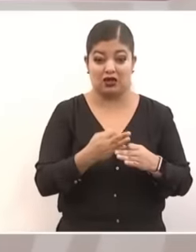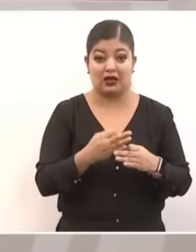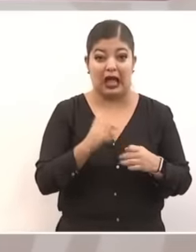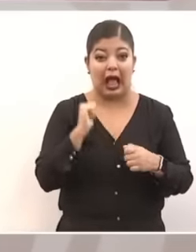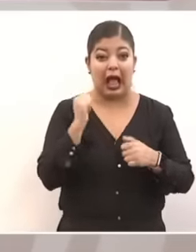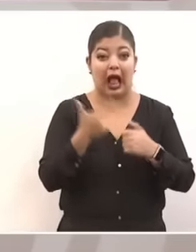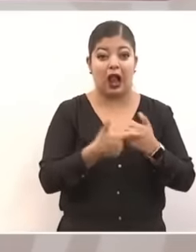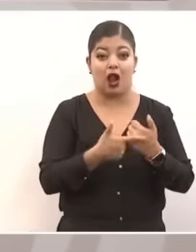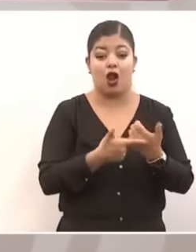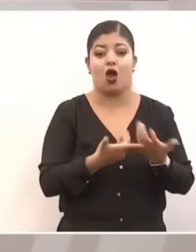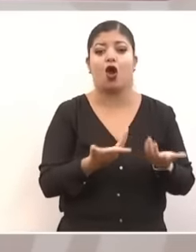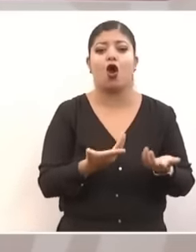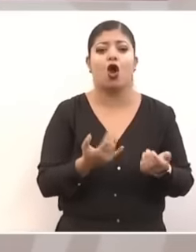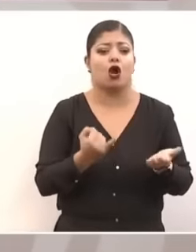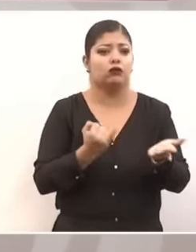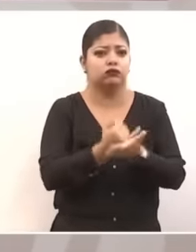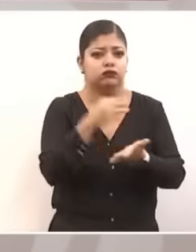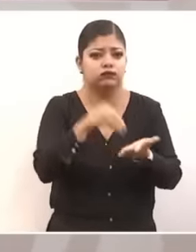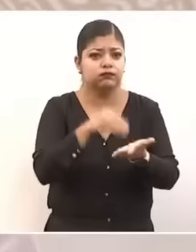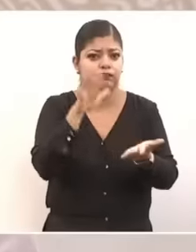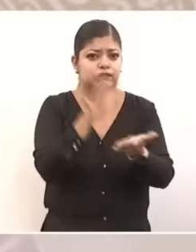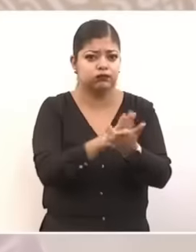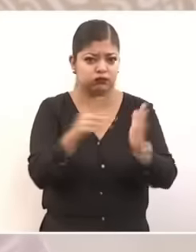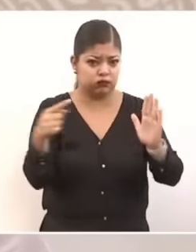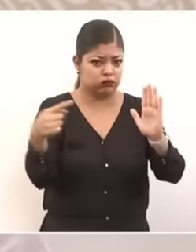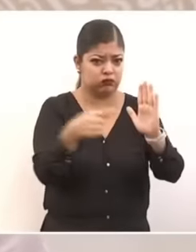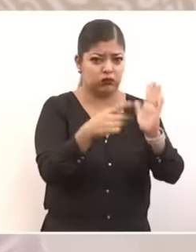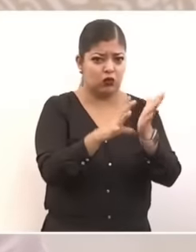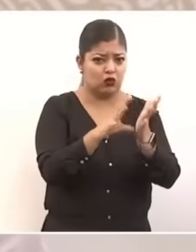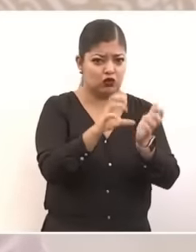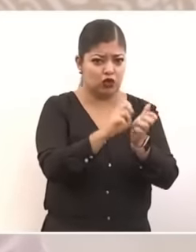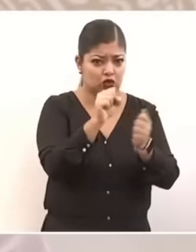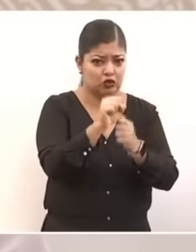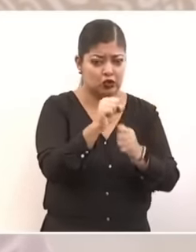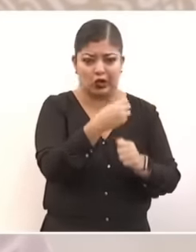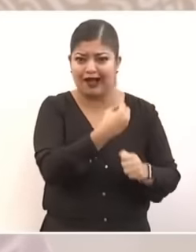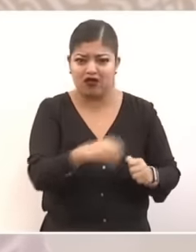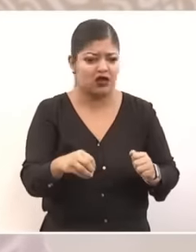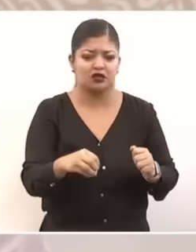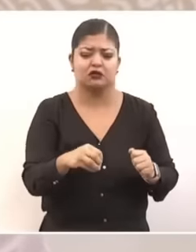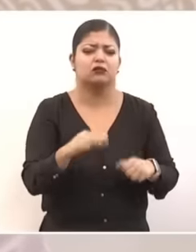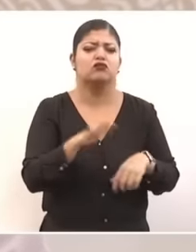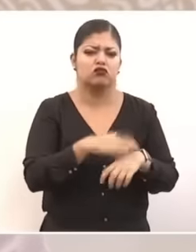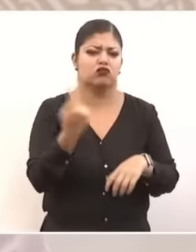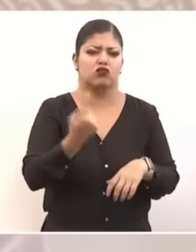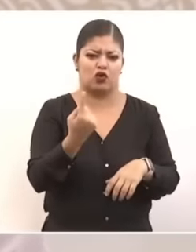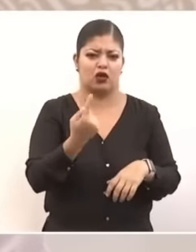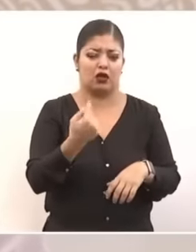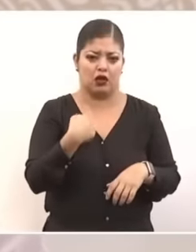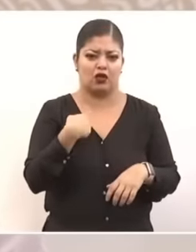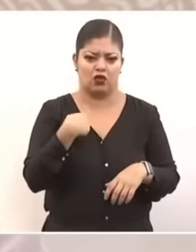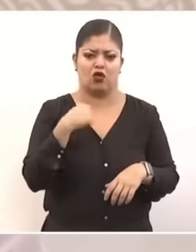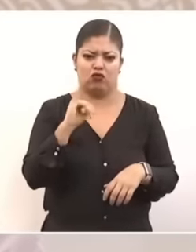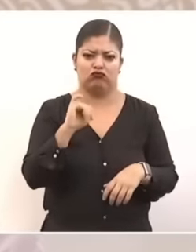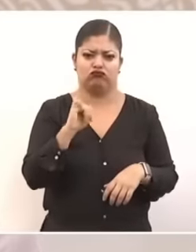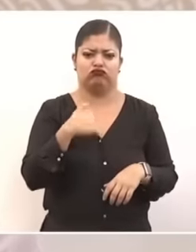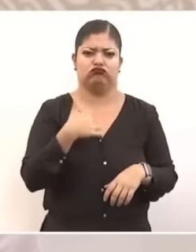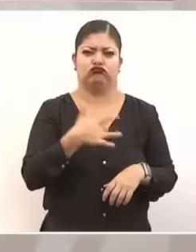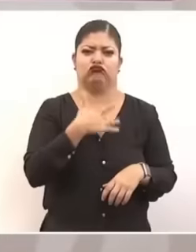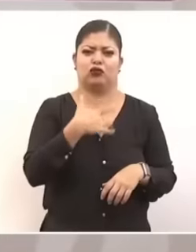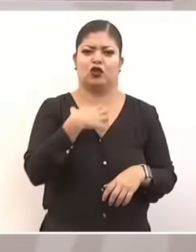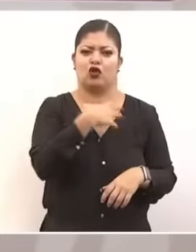que quedara establecido en la Constitución, porque, y también eso me tiene muy